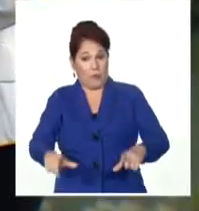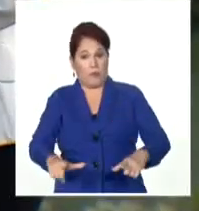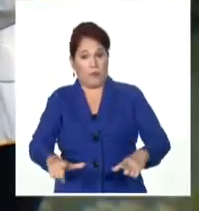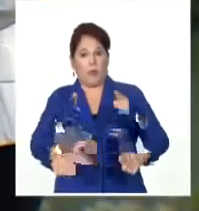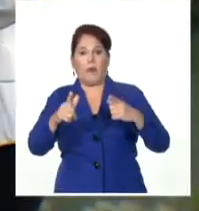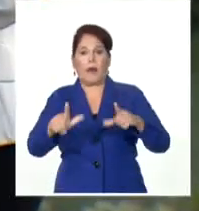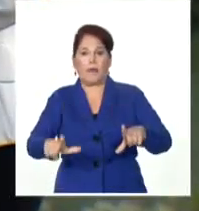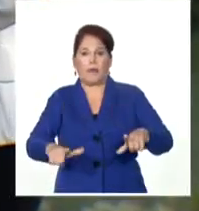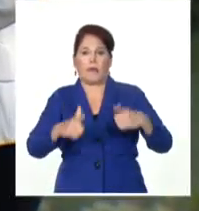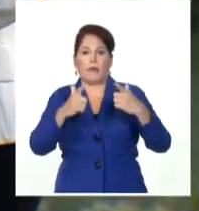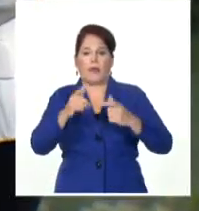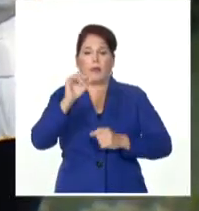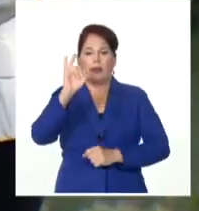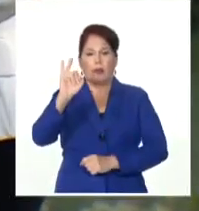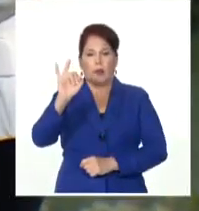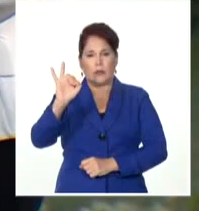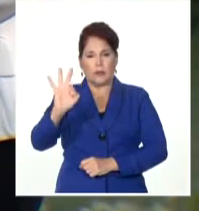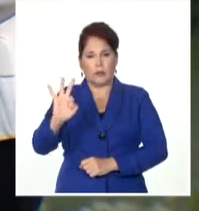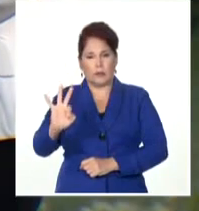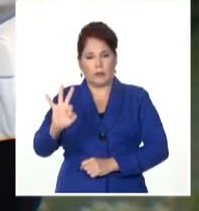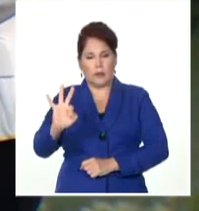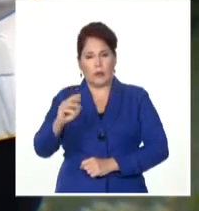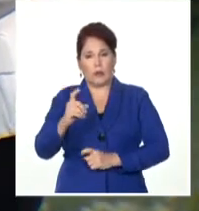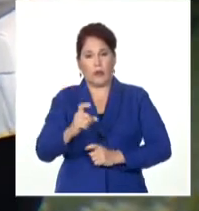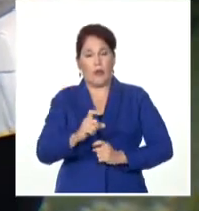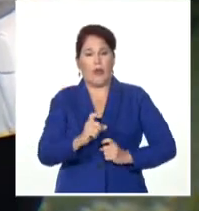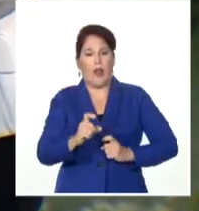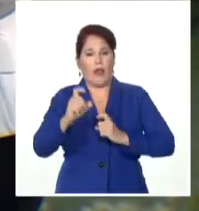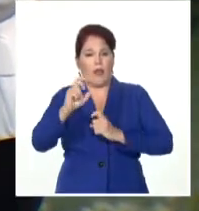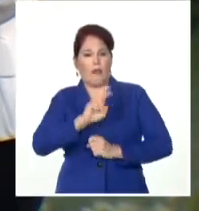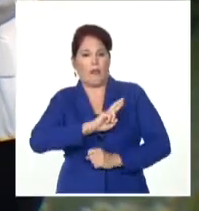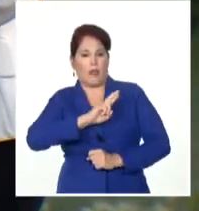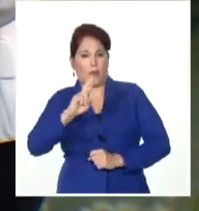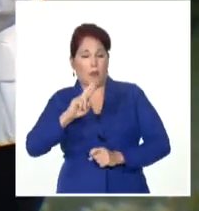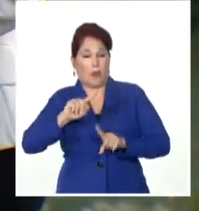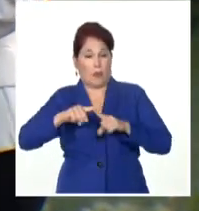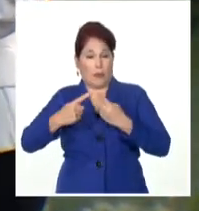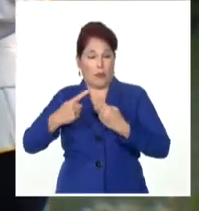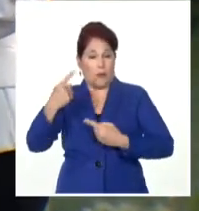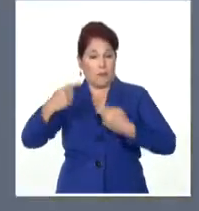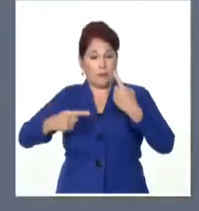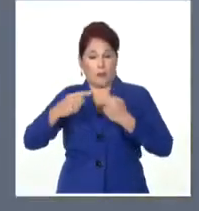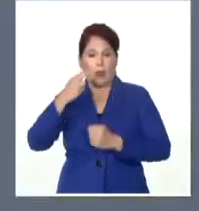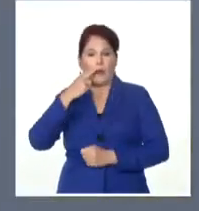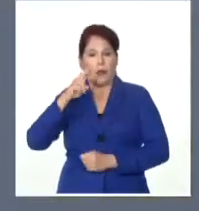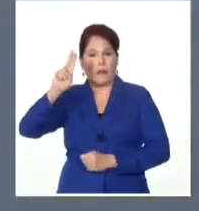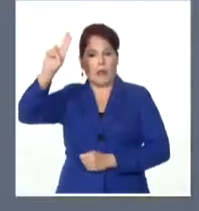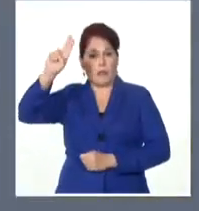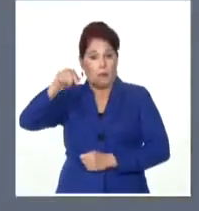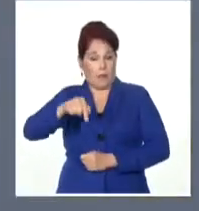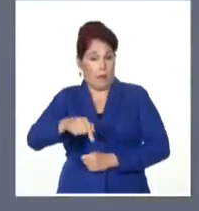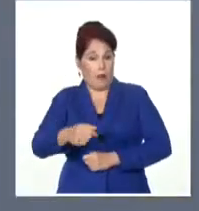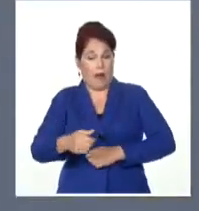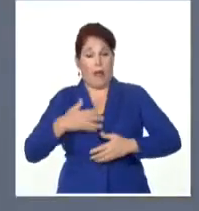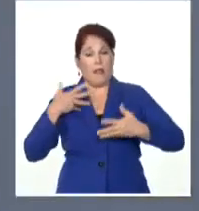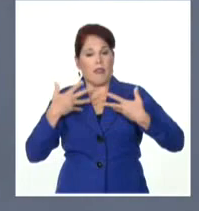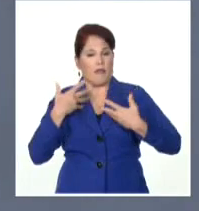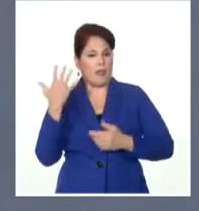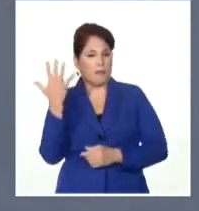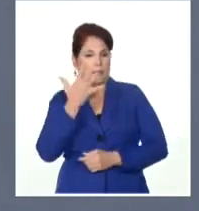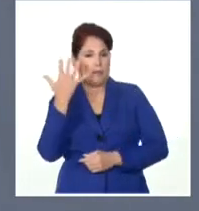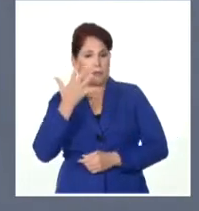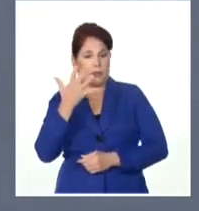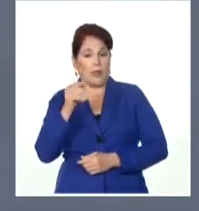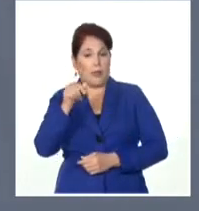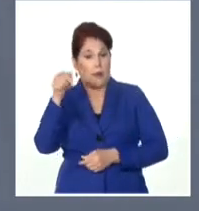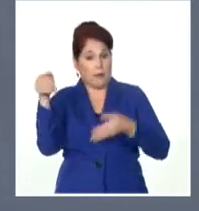el aniversario 78 de la victoria sobre el fascismo. Presiden este acto el general de